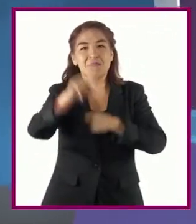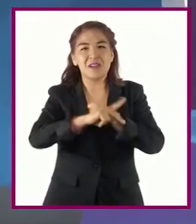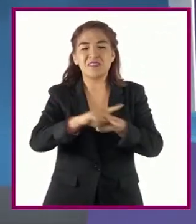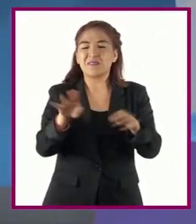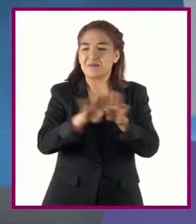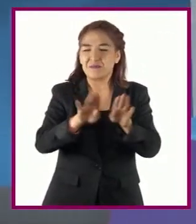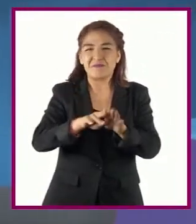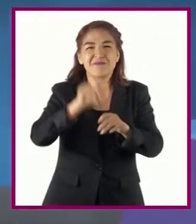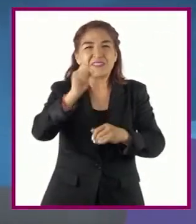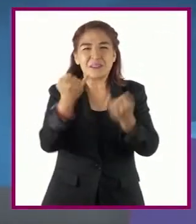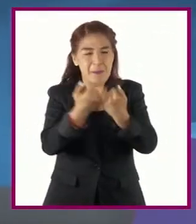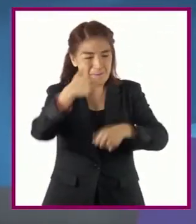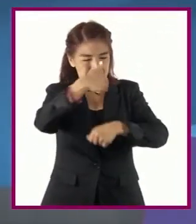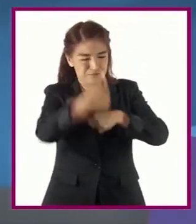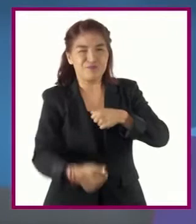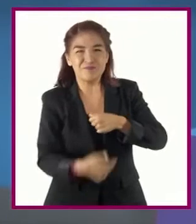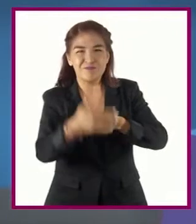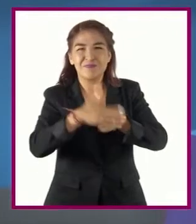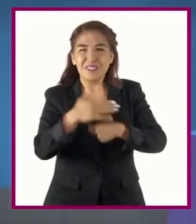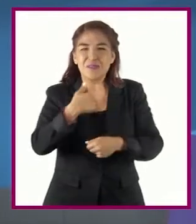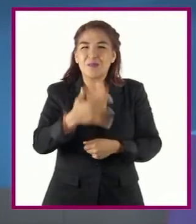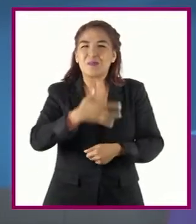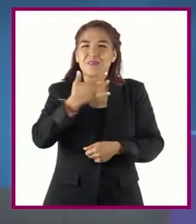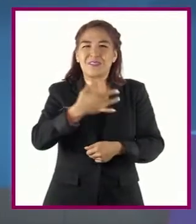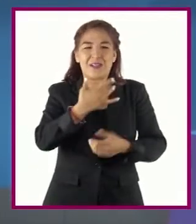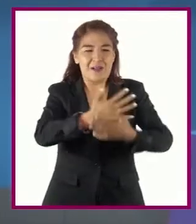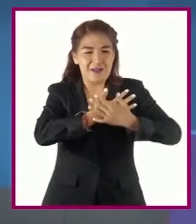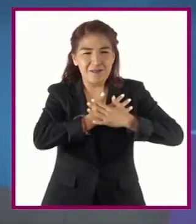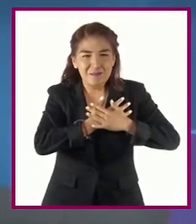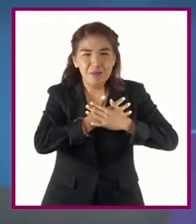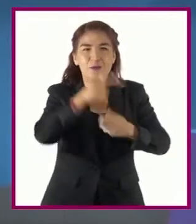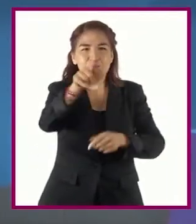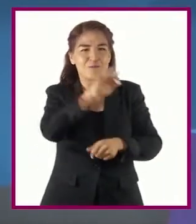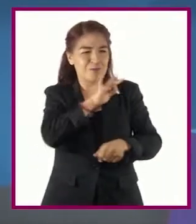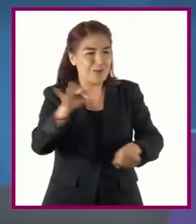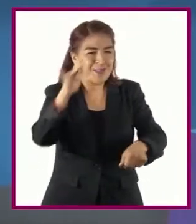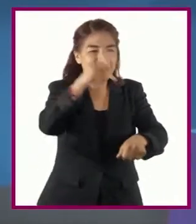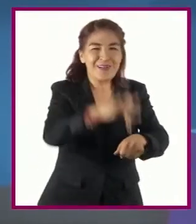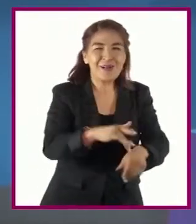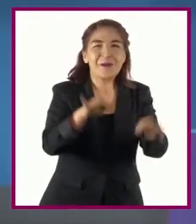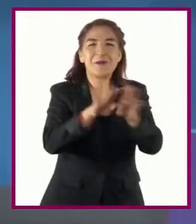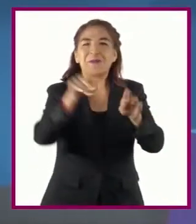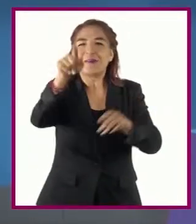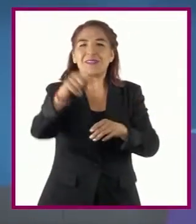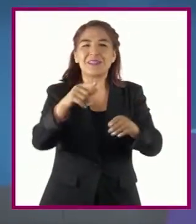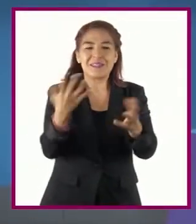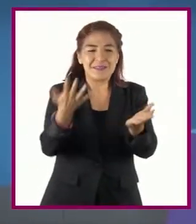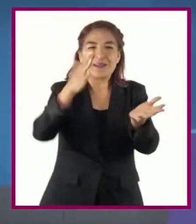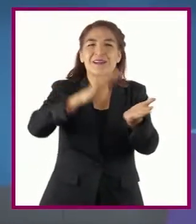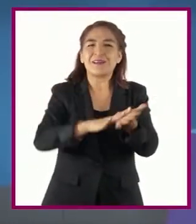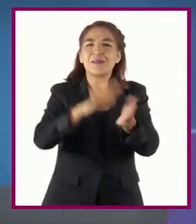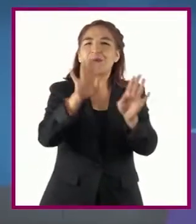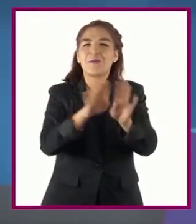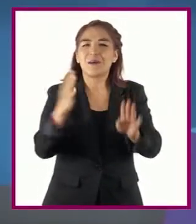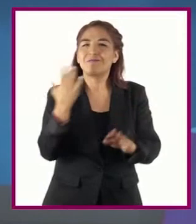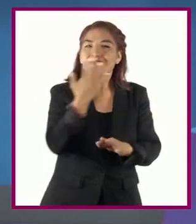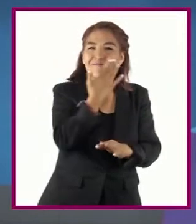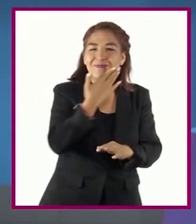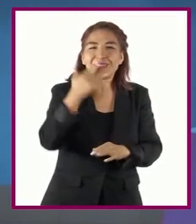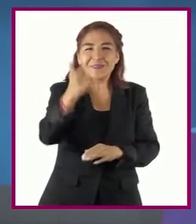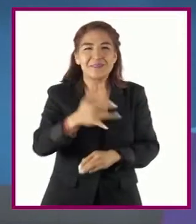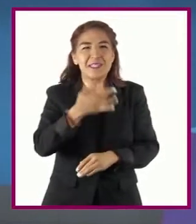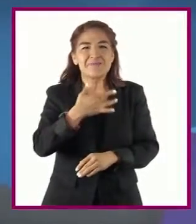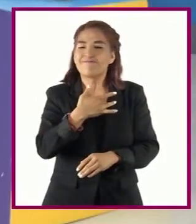mi piel. ¿Lo podías sentir, amor? ¿Lo podías tocar cuando rozabas mis labios con tus dedos? No,